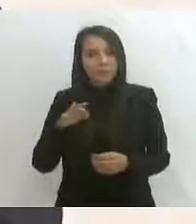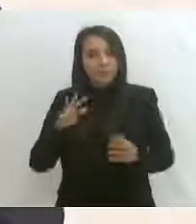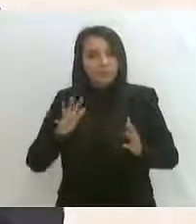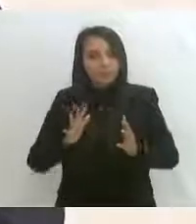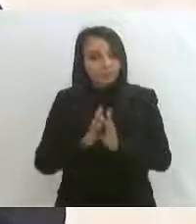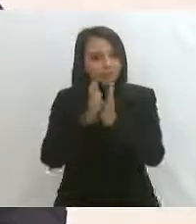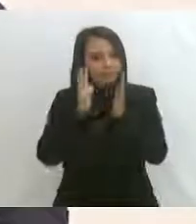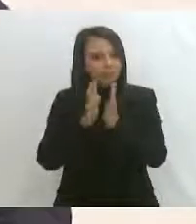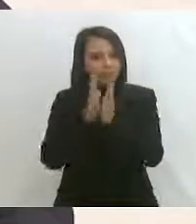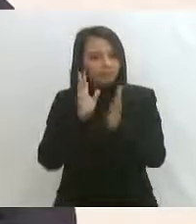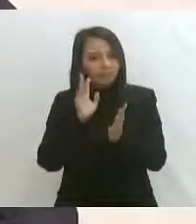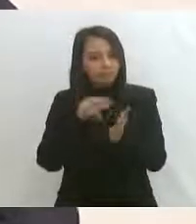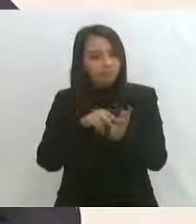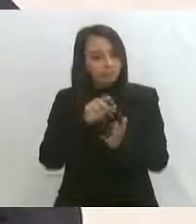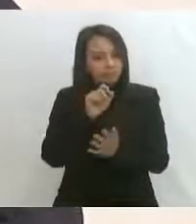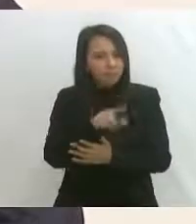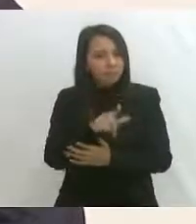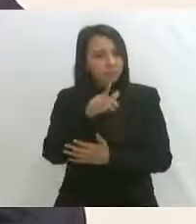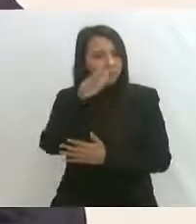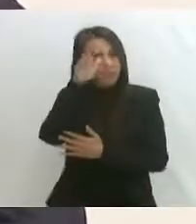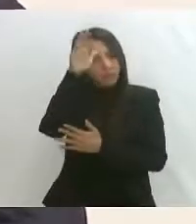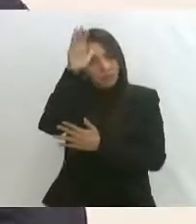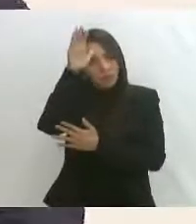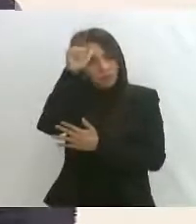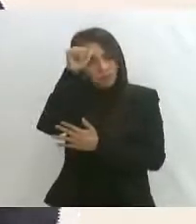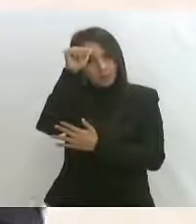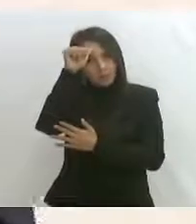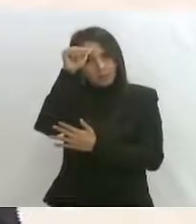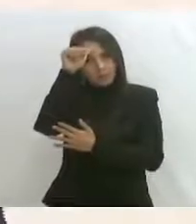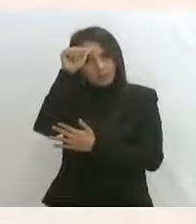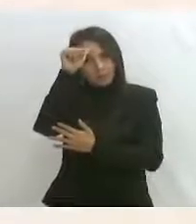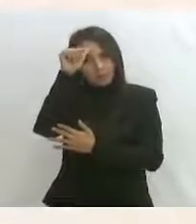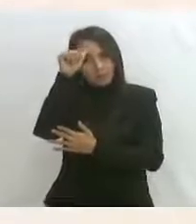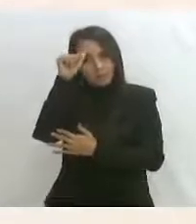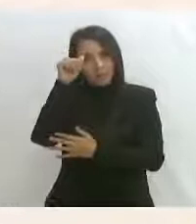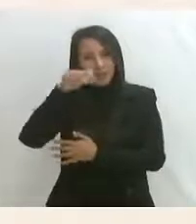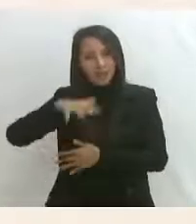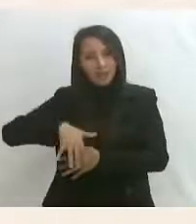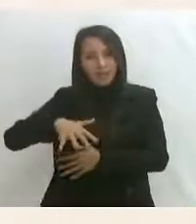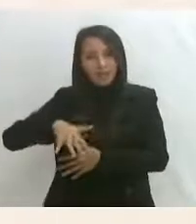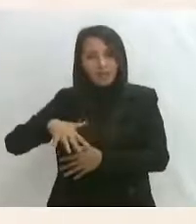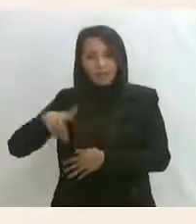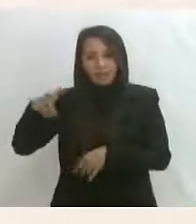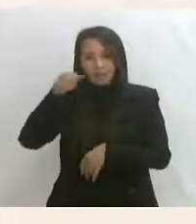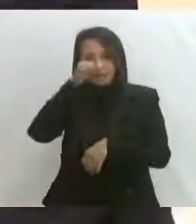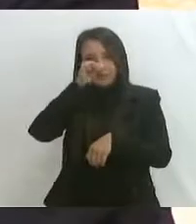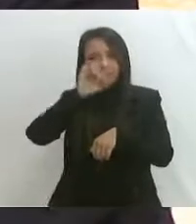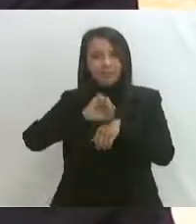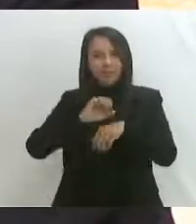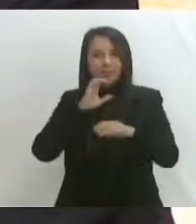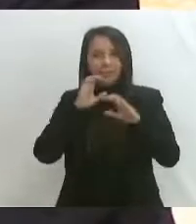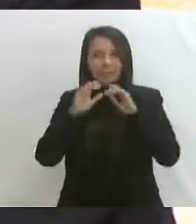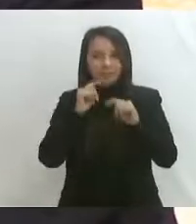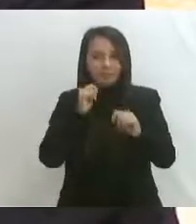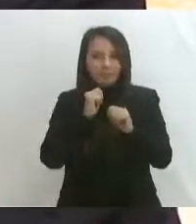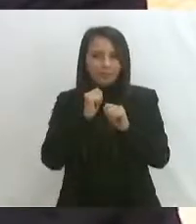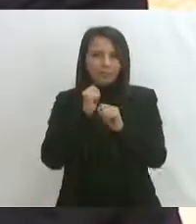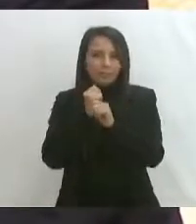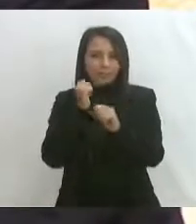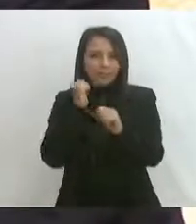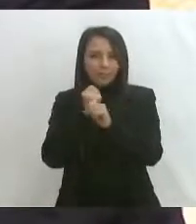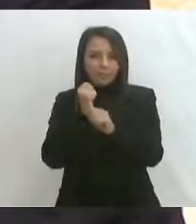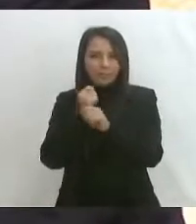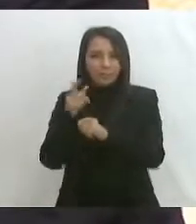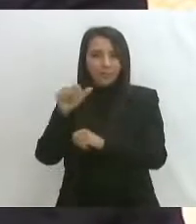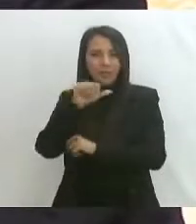este acuerdo que toma la Secretaría de Comunicaciones y Transporte del Gobierno Federal